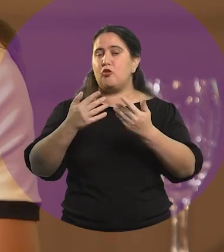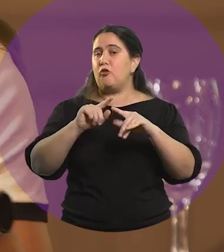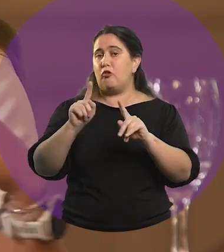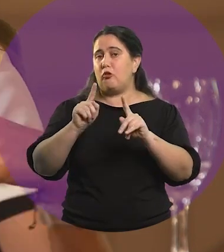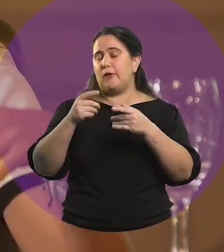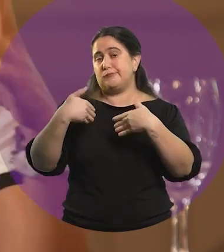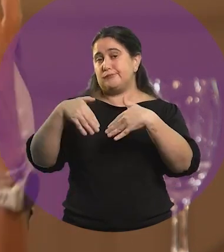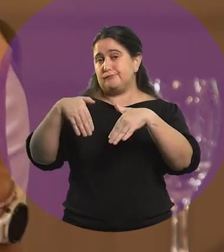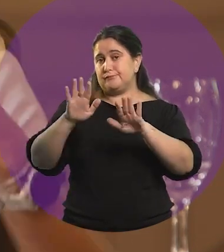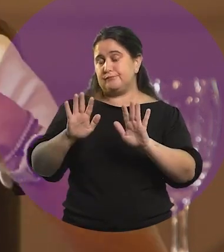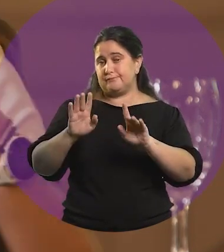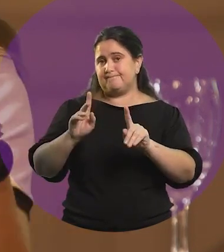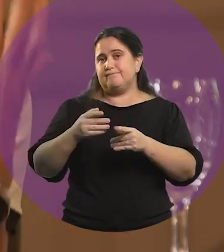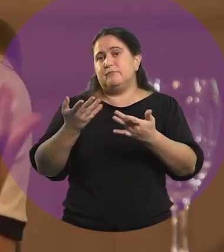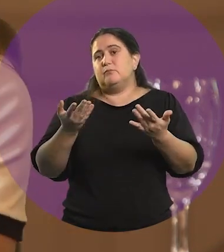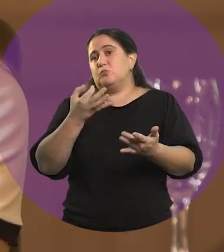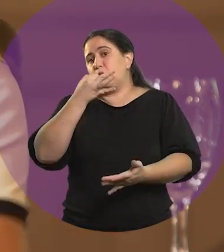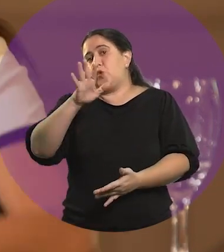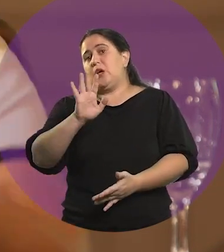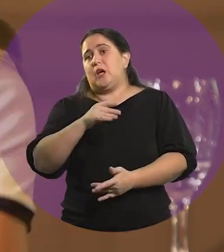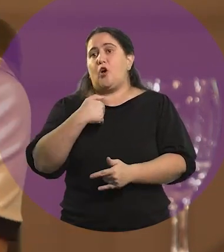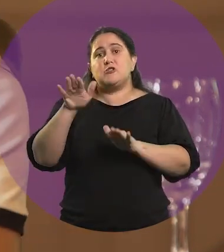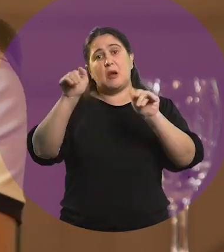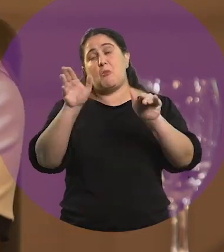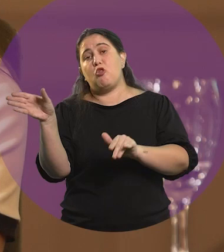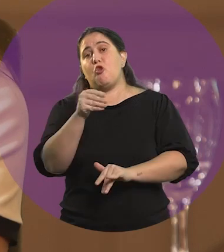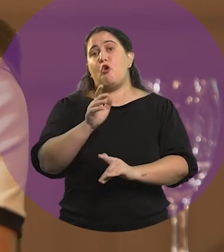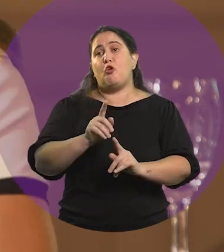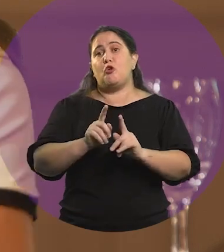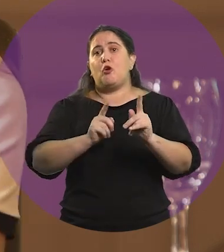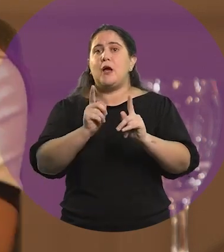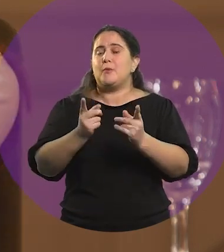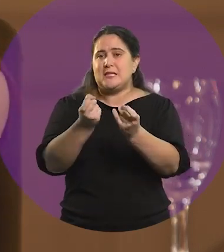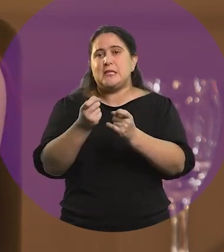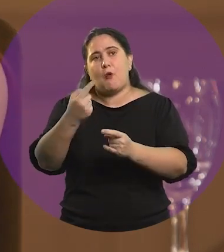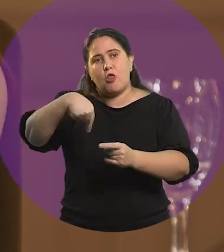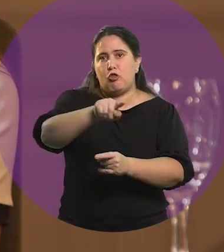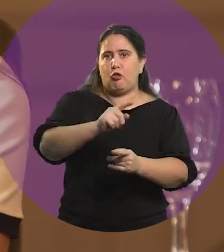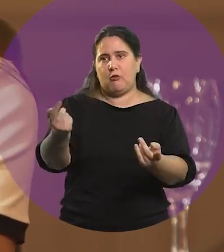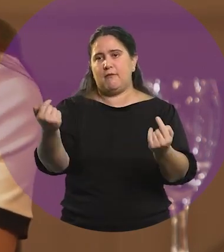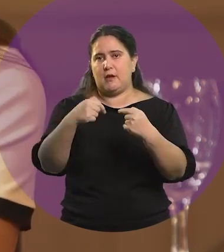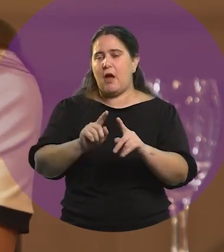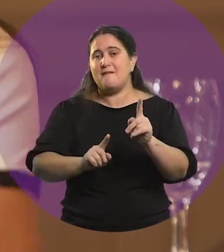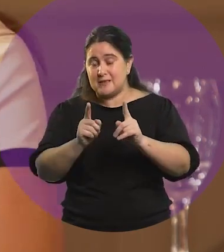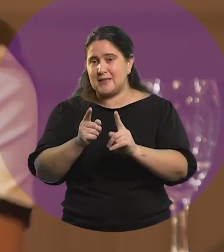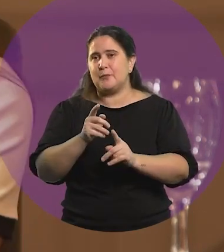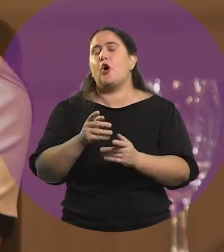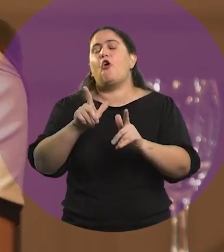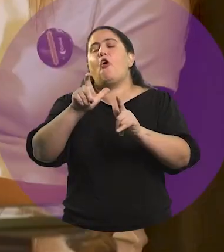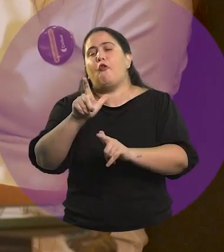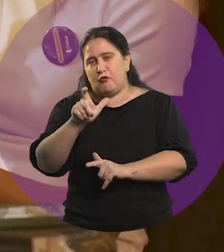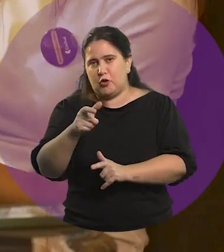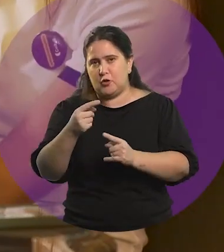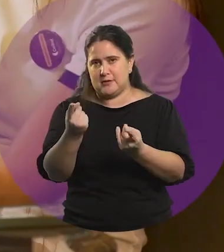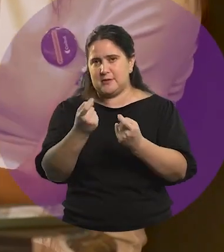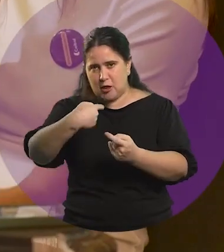no dejar librado a, bueno, convoquemos a todos, que los necesitamos a todos, que a veces un poco ese es el mensaje. Por supuesto que